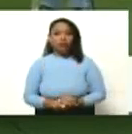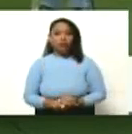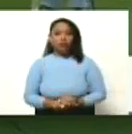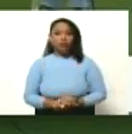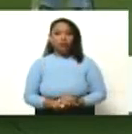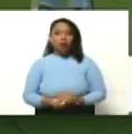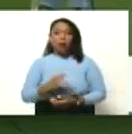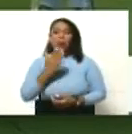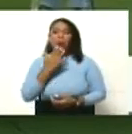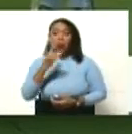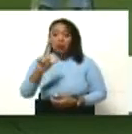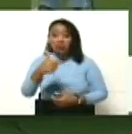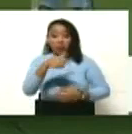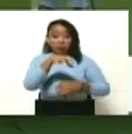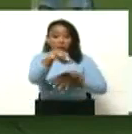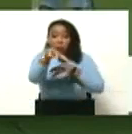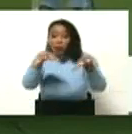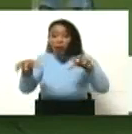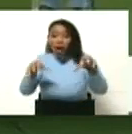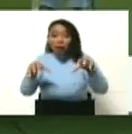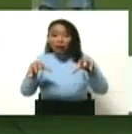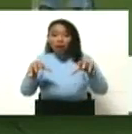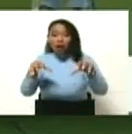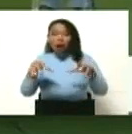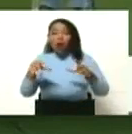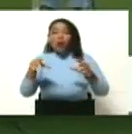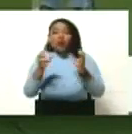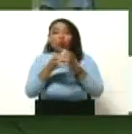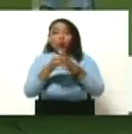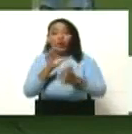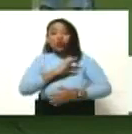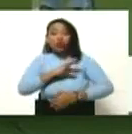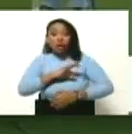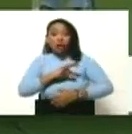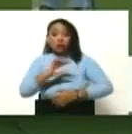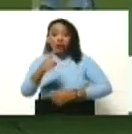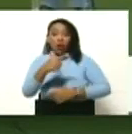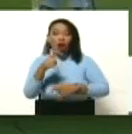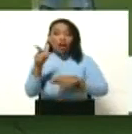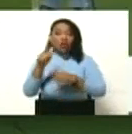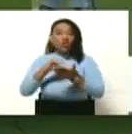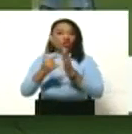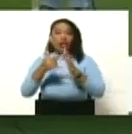Dividido es un movimiento social derrotado.